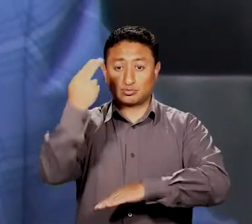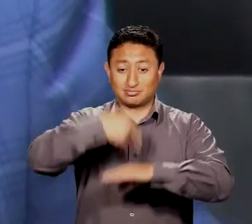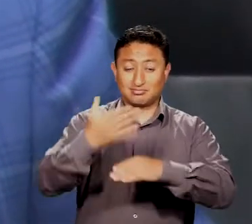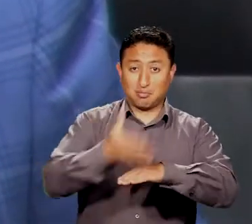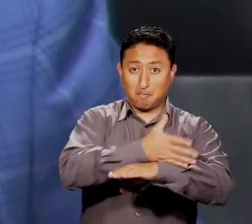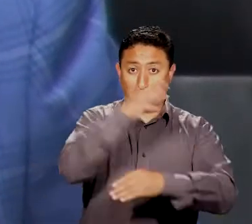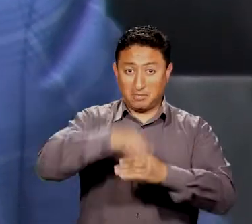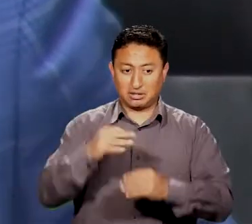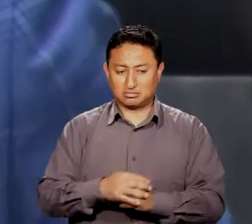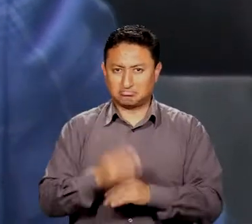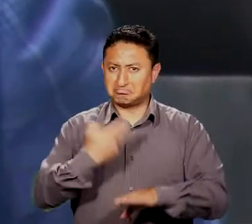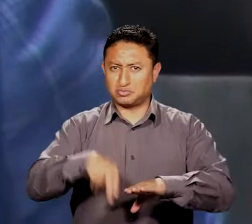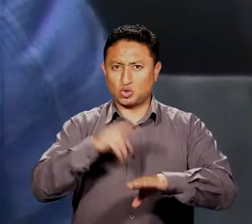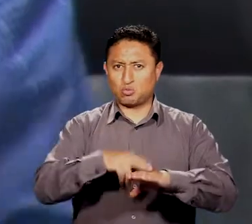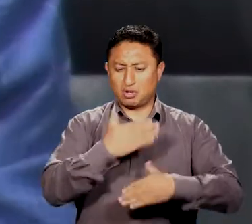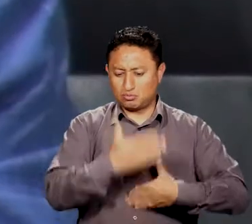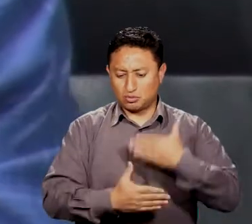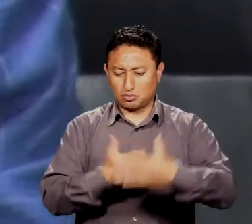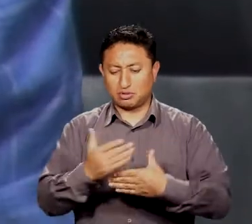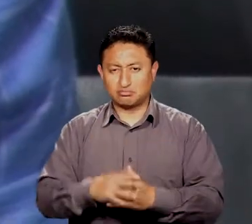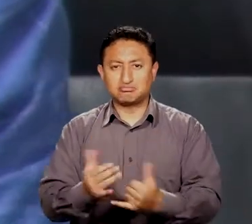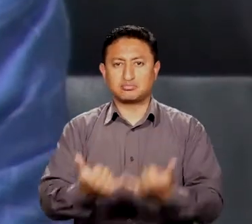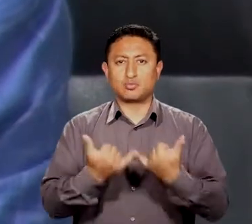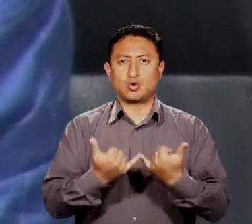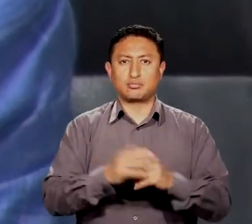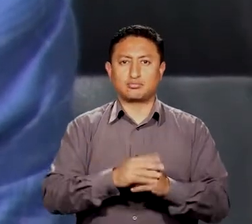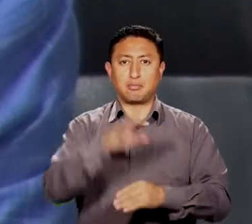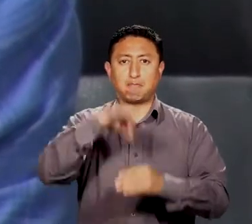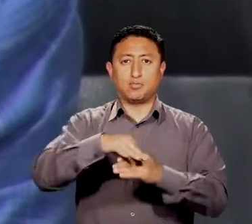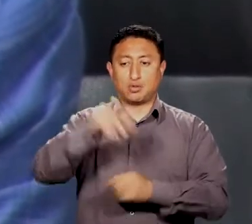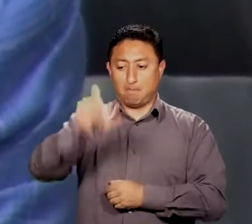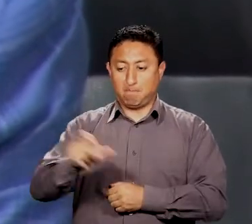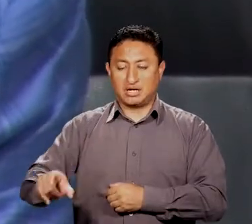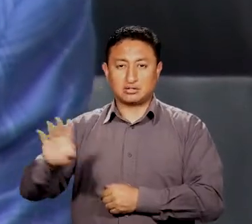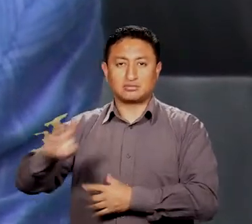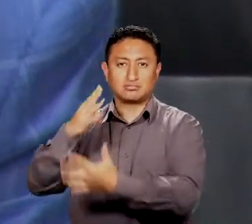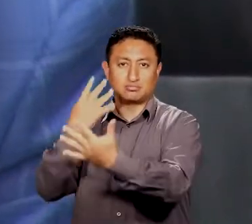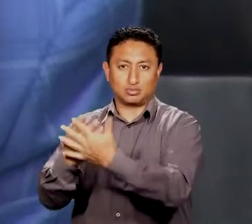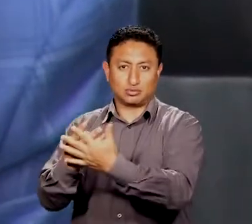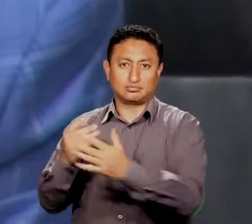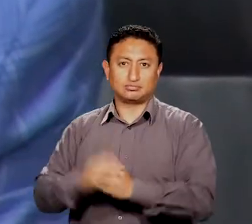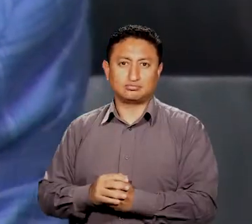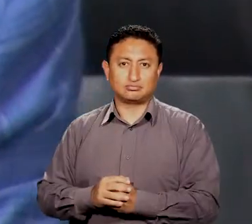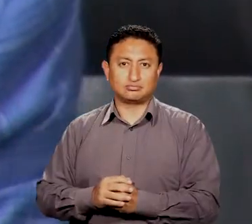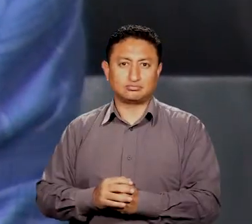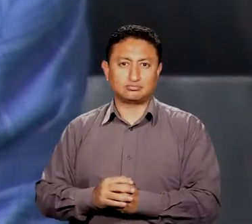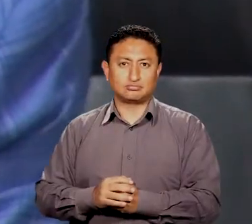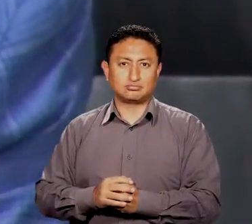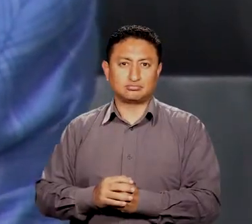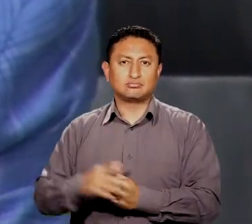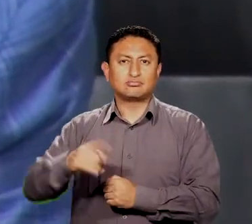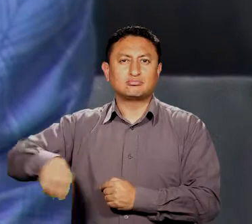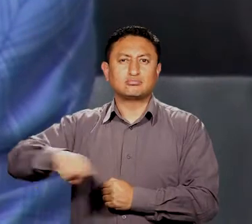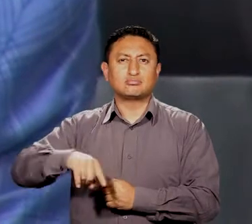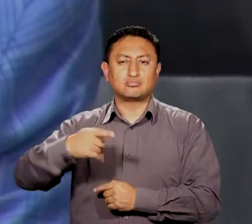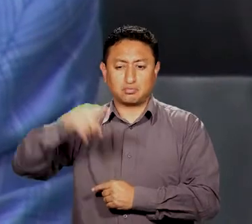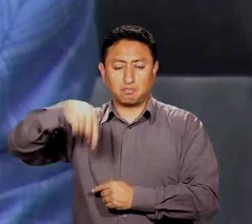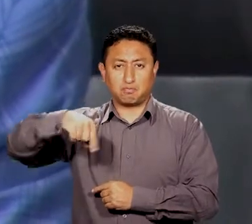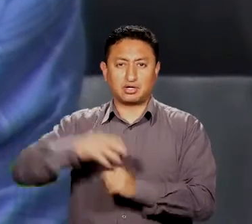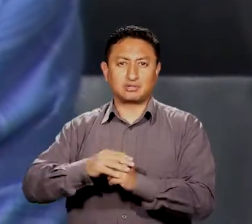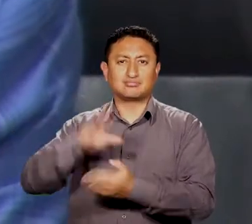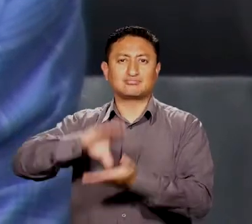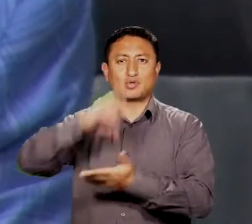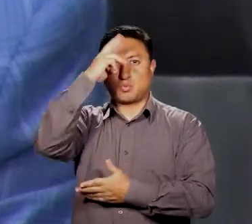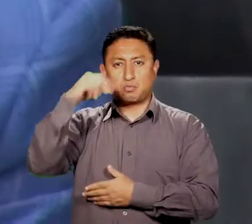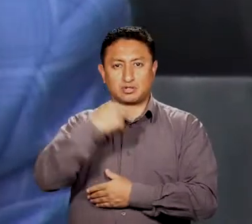se están desarrollando con absoluta normalidad, en este caso el voto para las personas privadas de la libertad. Estuvimos justamente acá en el